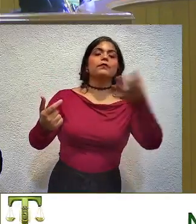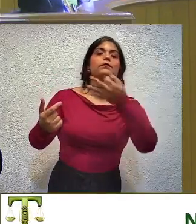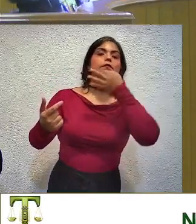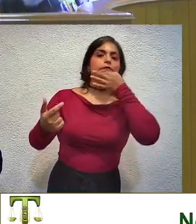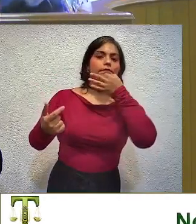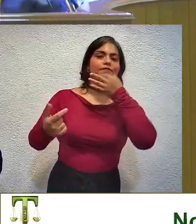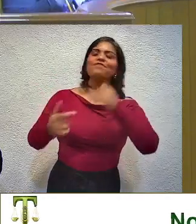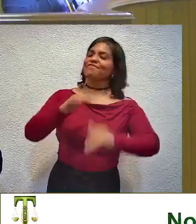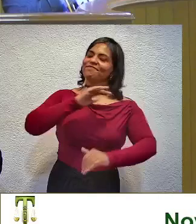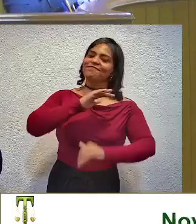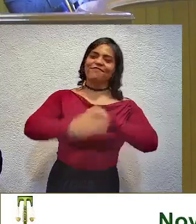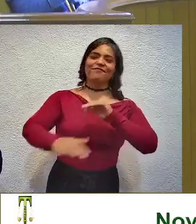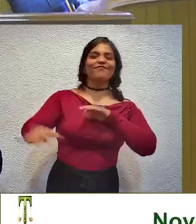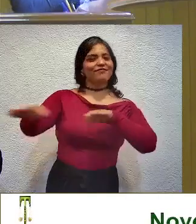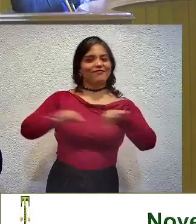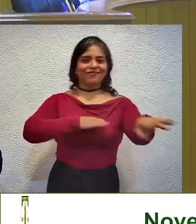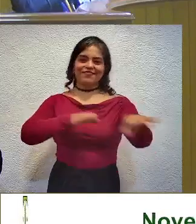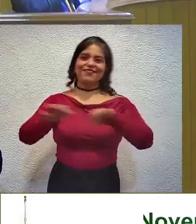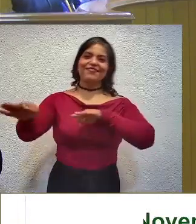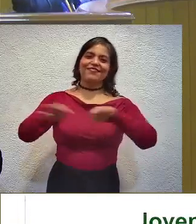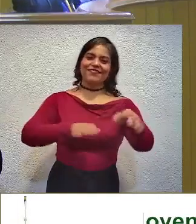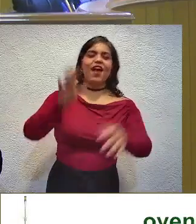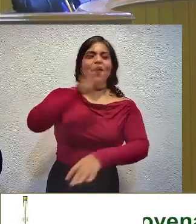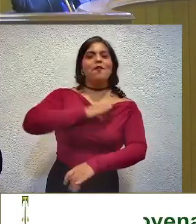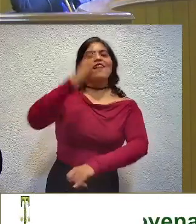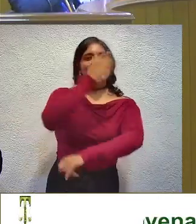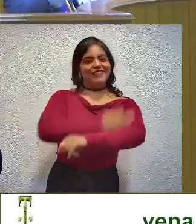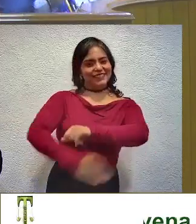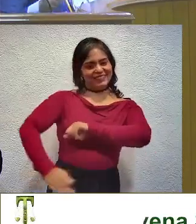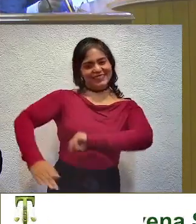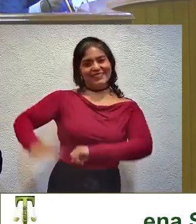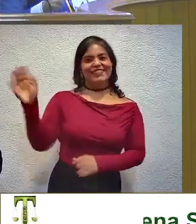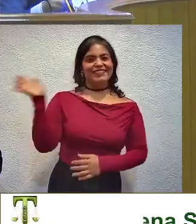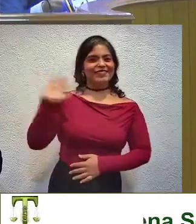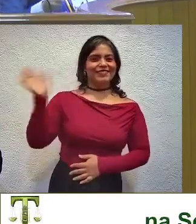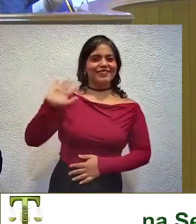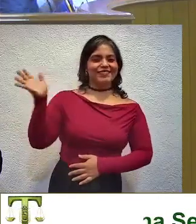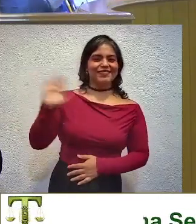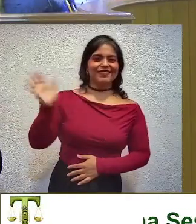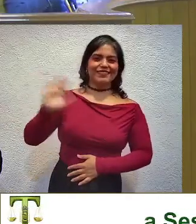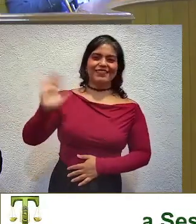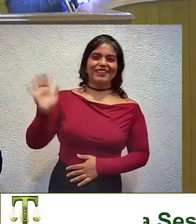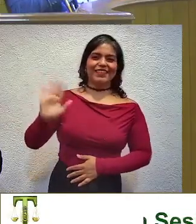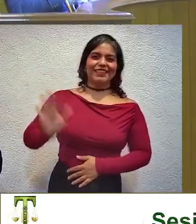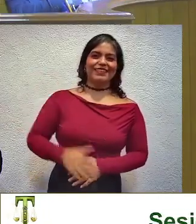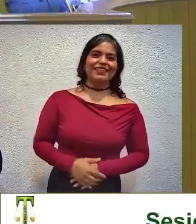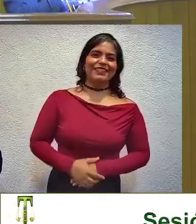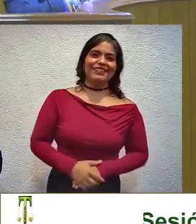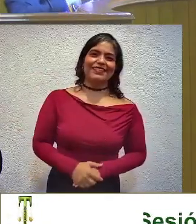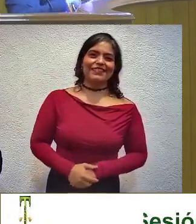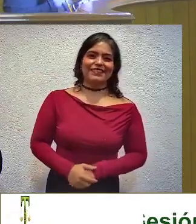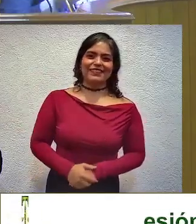12:37, se declara concluida la sesión. Buenas tardes a todas y a todos. Buenas tardes. Buenas tardes.